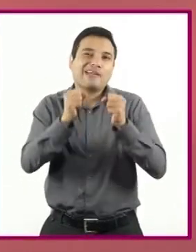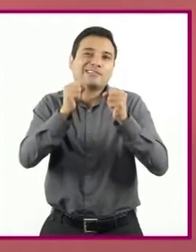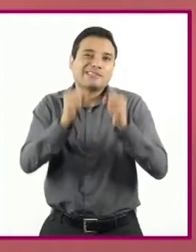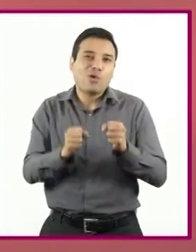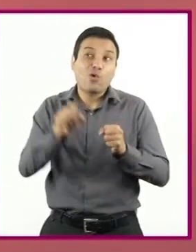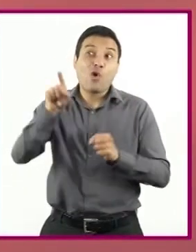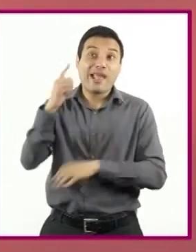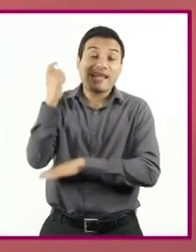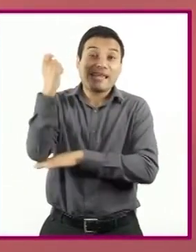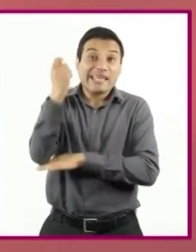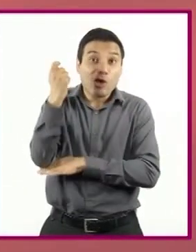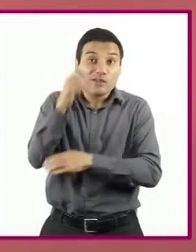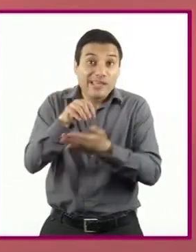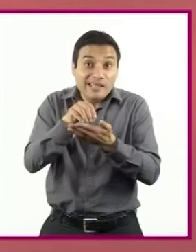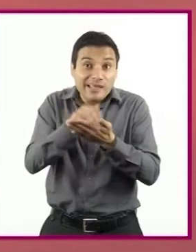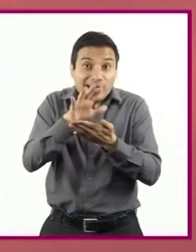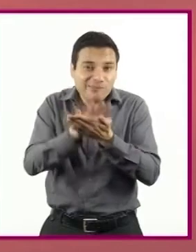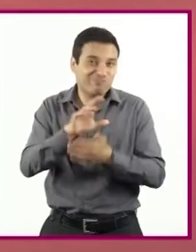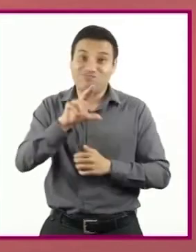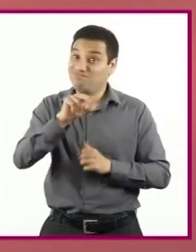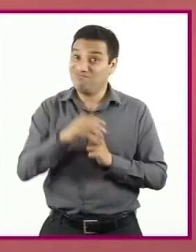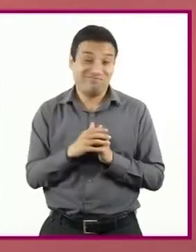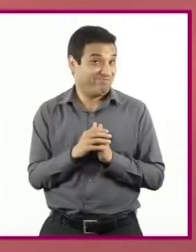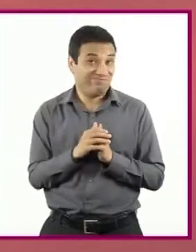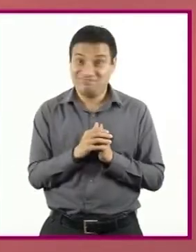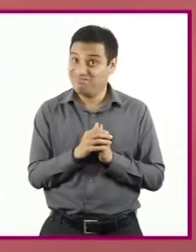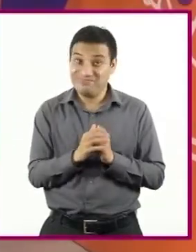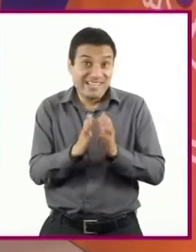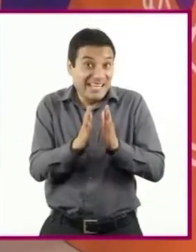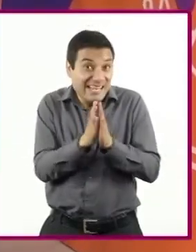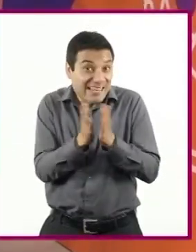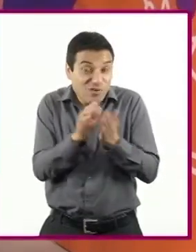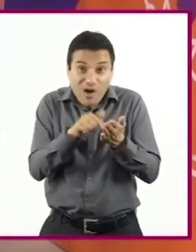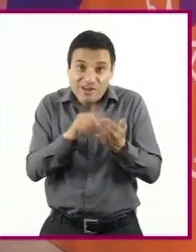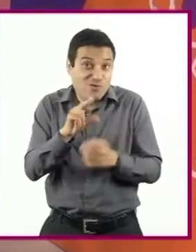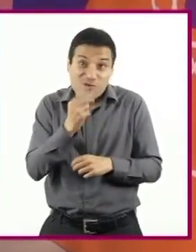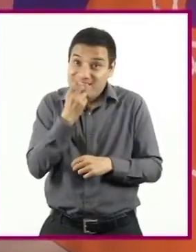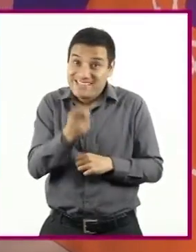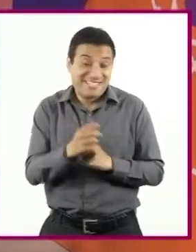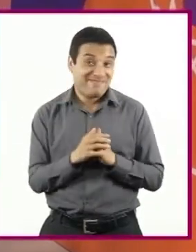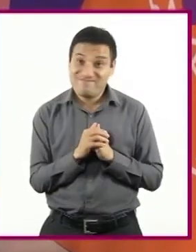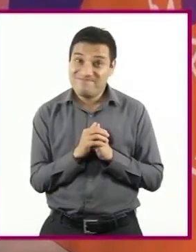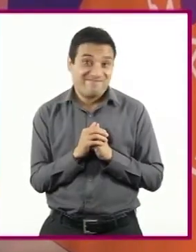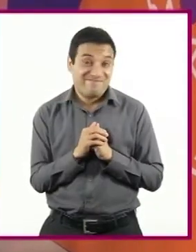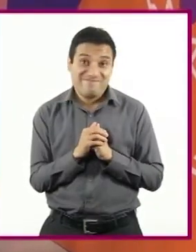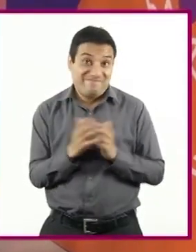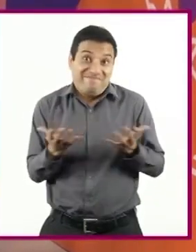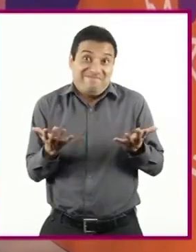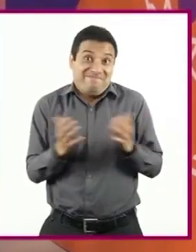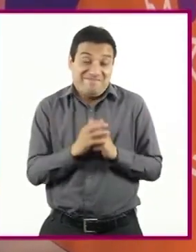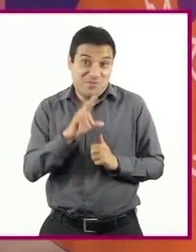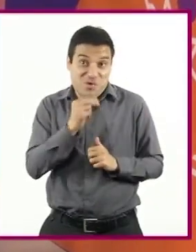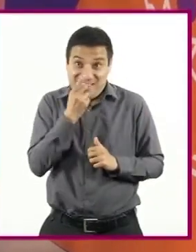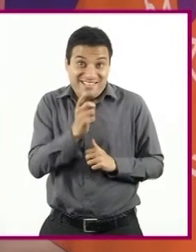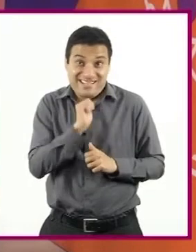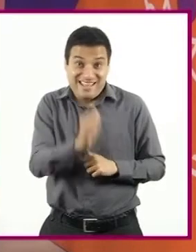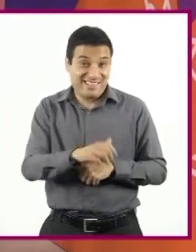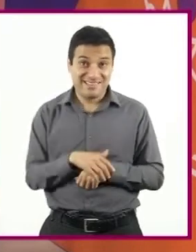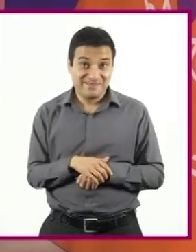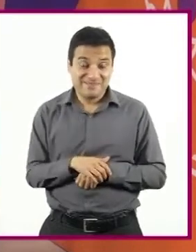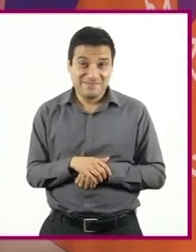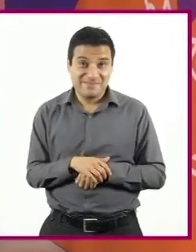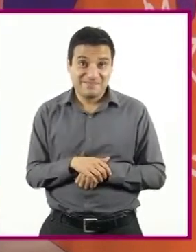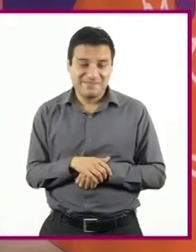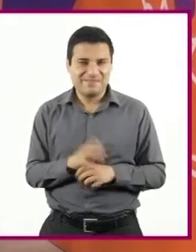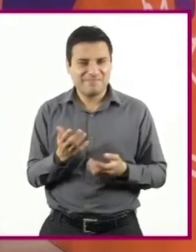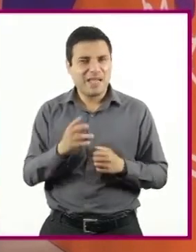la verdad es que esa frase no existe en ninguna de las 2 partes de Don Quijote de la Mancha. Ni siquiera algo remotamente similar. Pero la